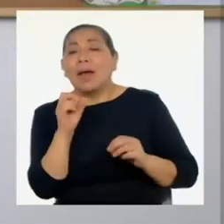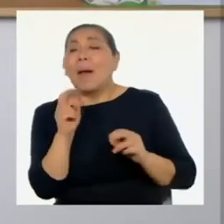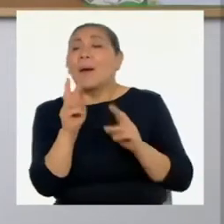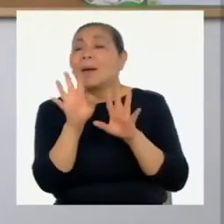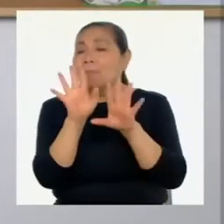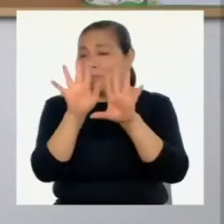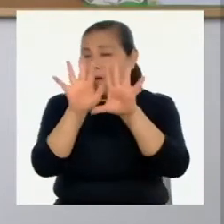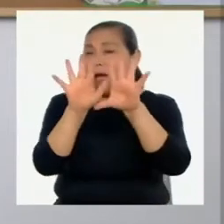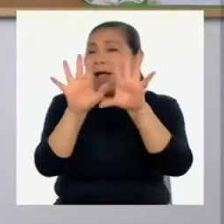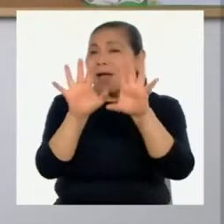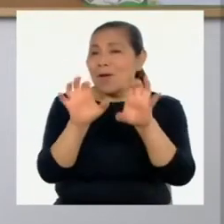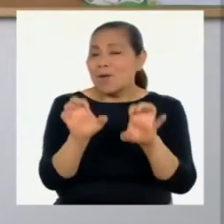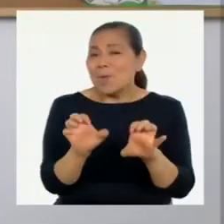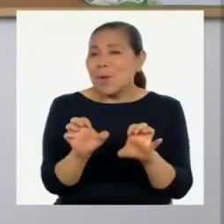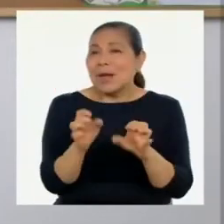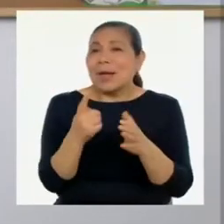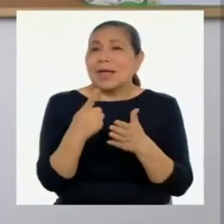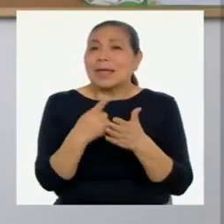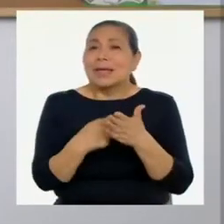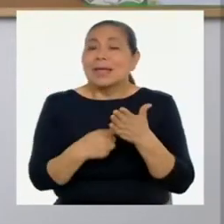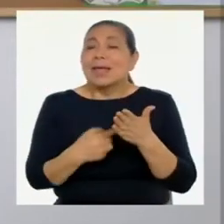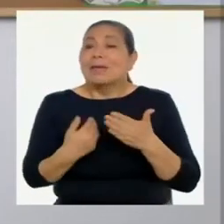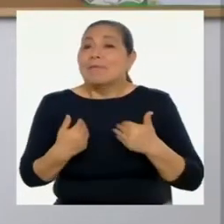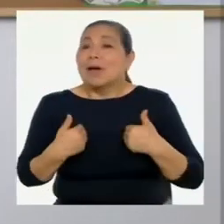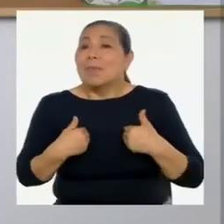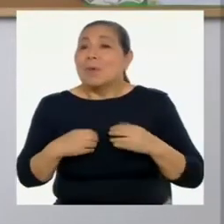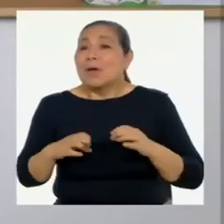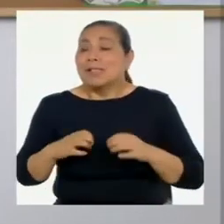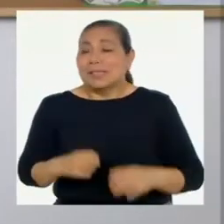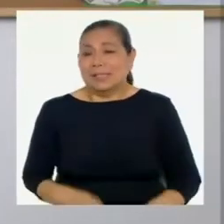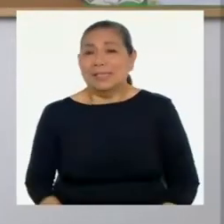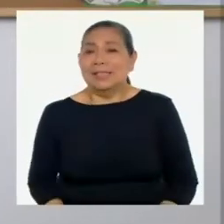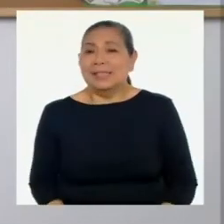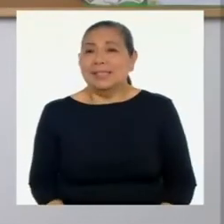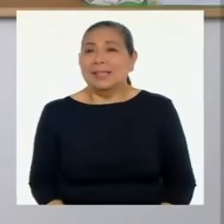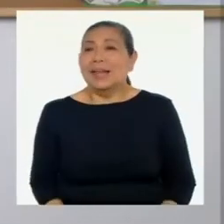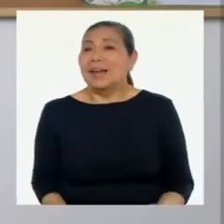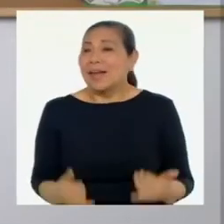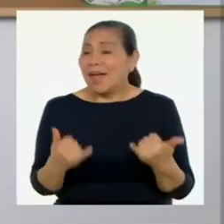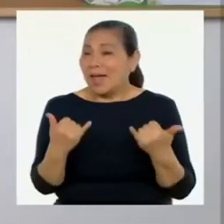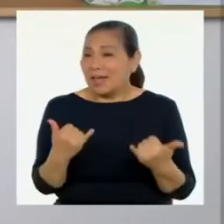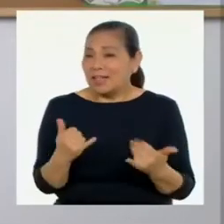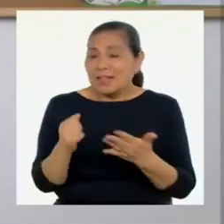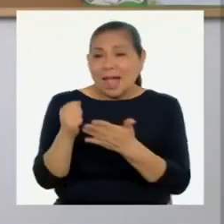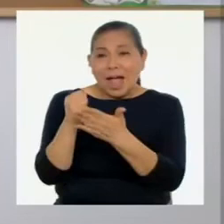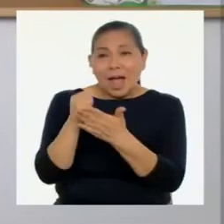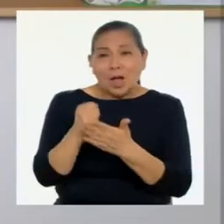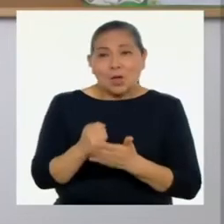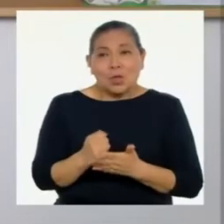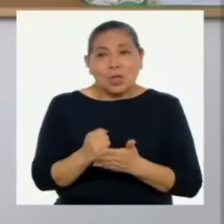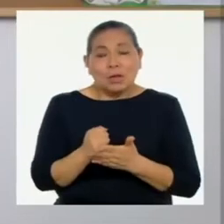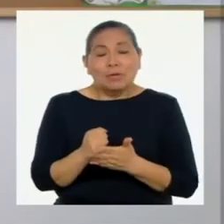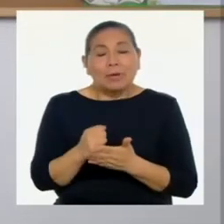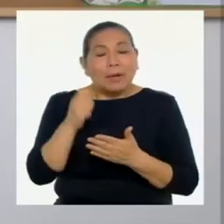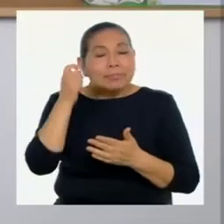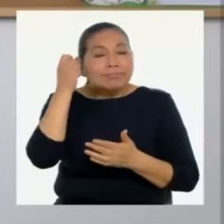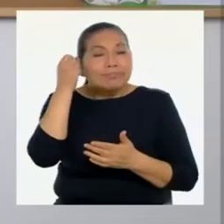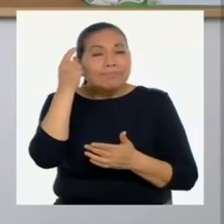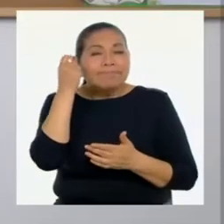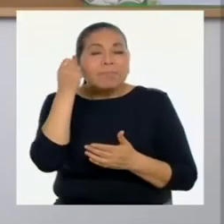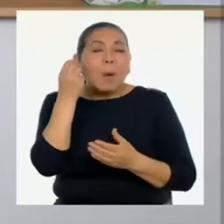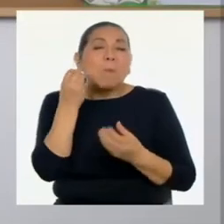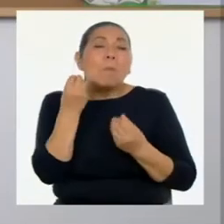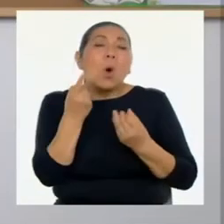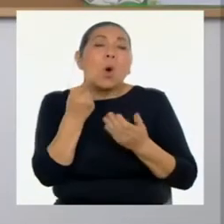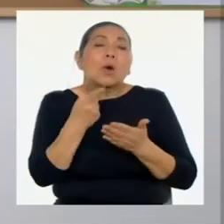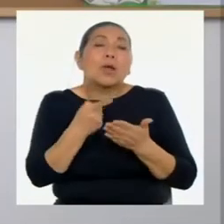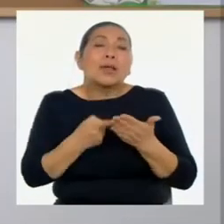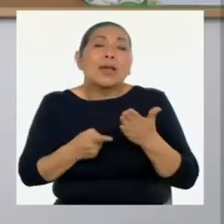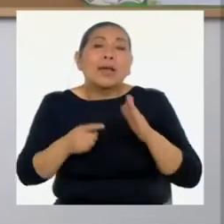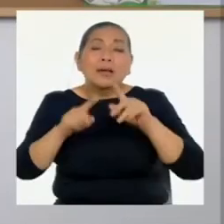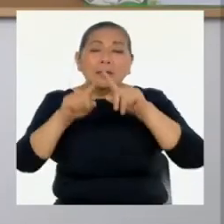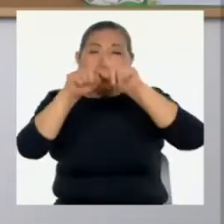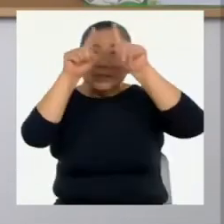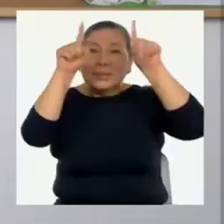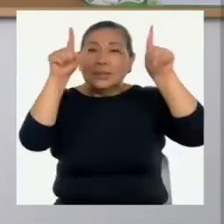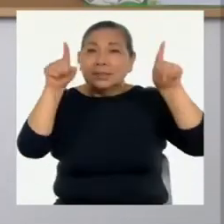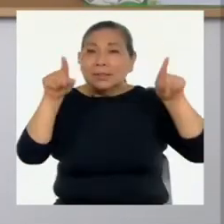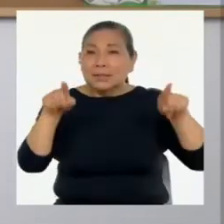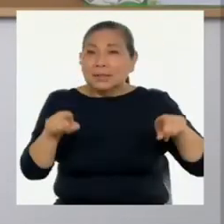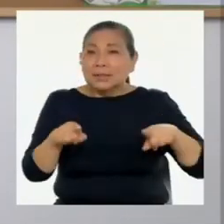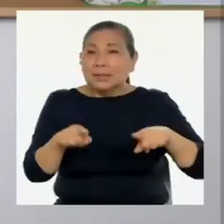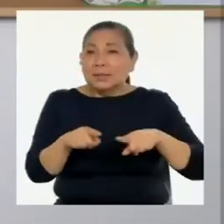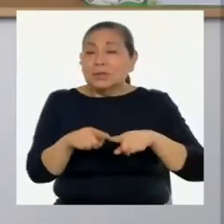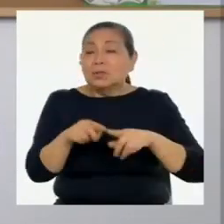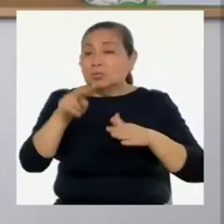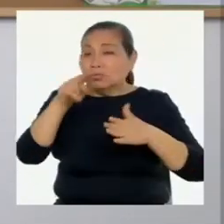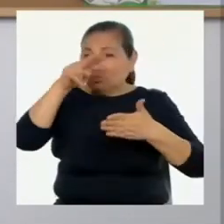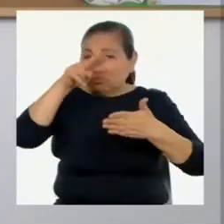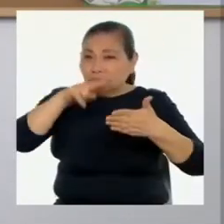criterios de evaluación del producto que vamos a elaborar. Esto nos ayudará a comprender por qué los afiches que